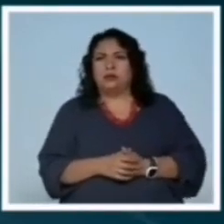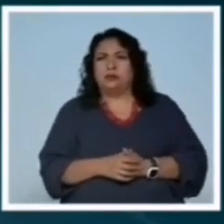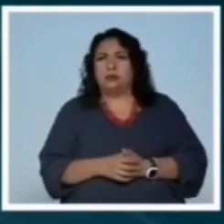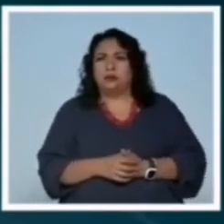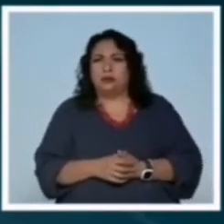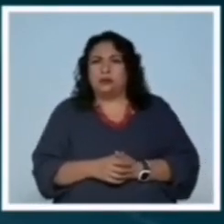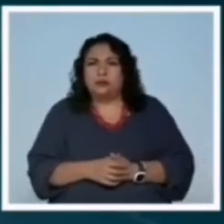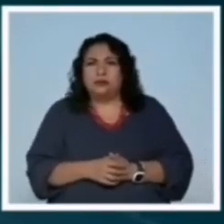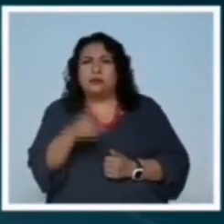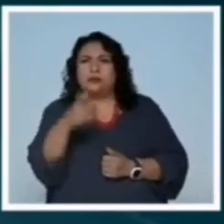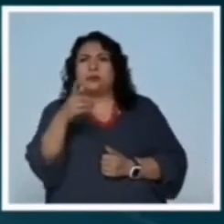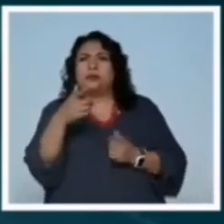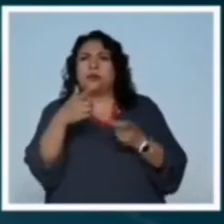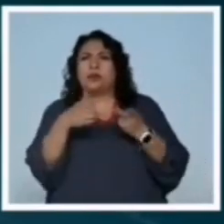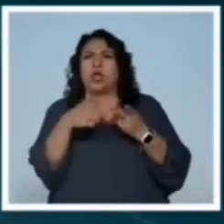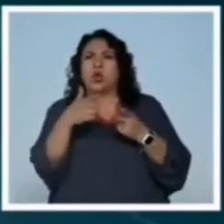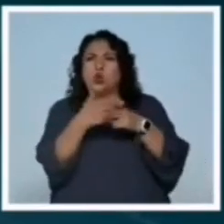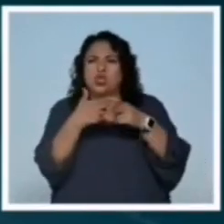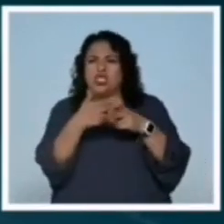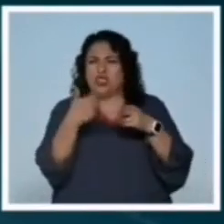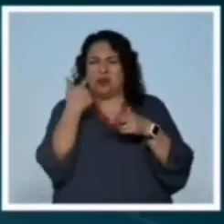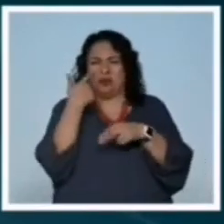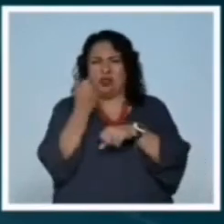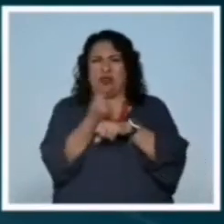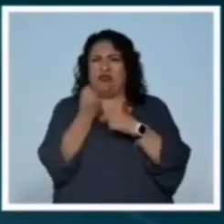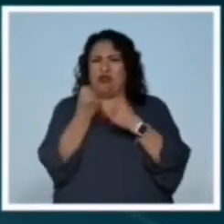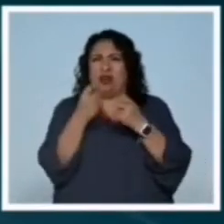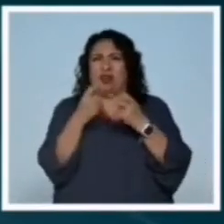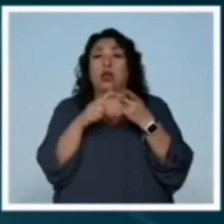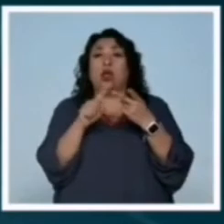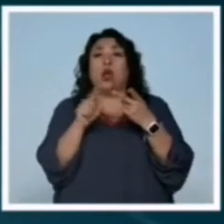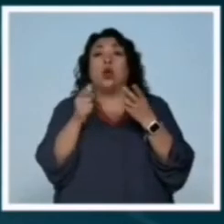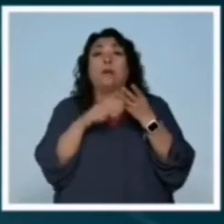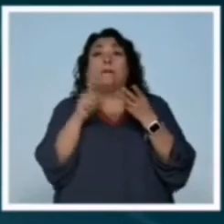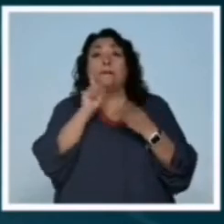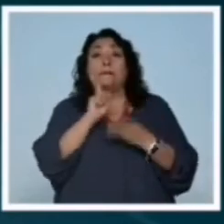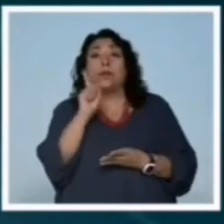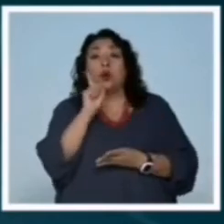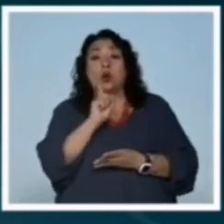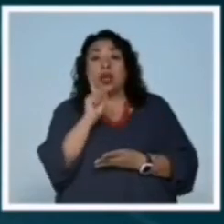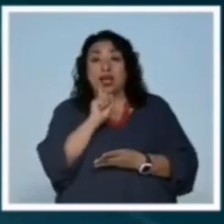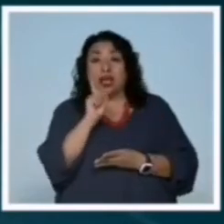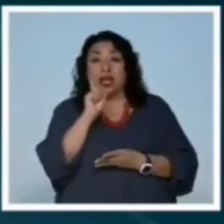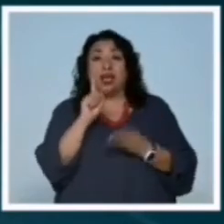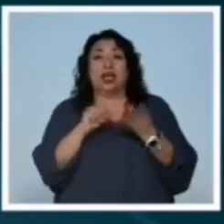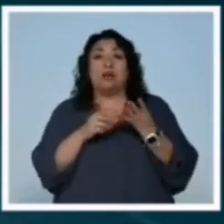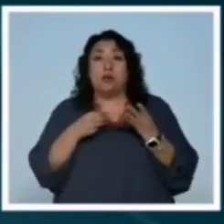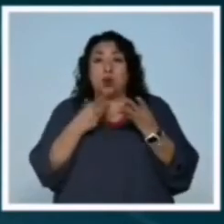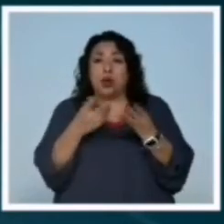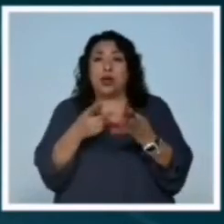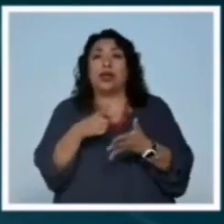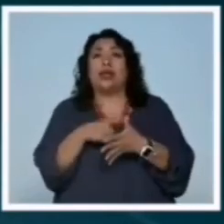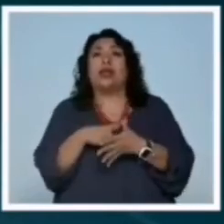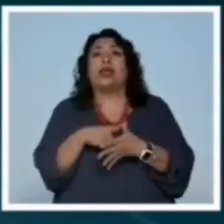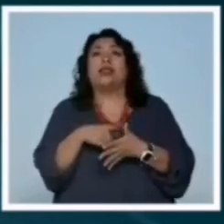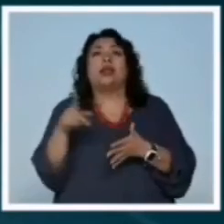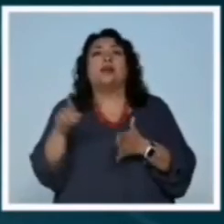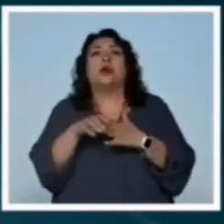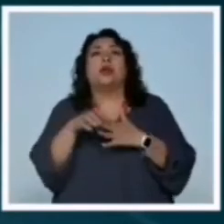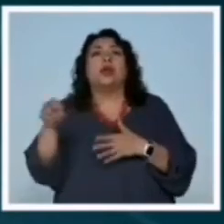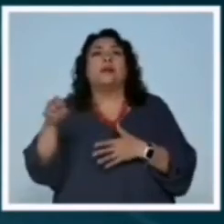sitio de una manera muy sangrienta pero vemos por ejemplo mujeres este poeta santos y néstor no se va al